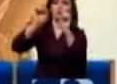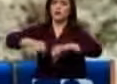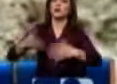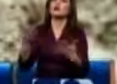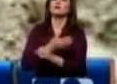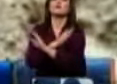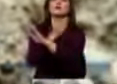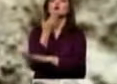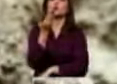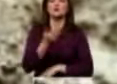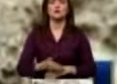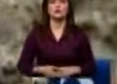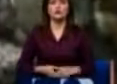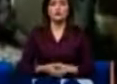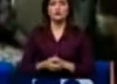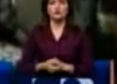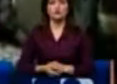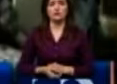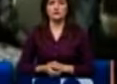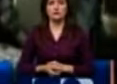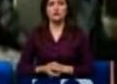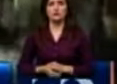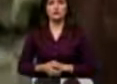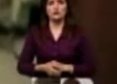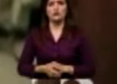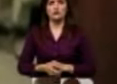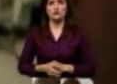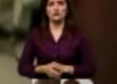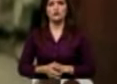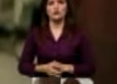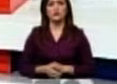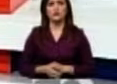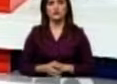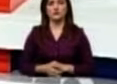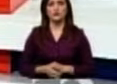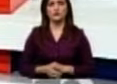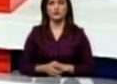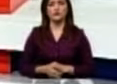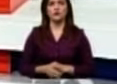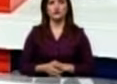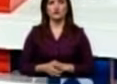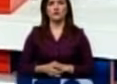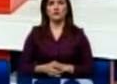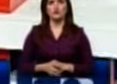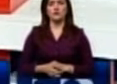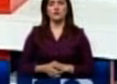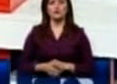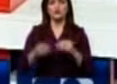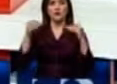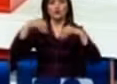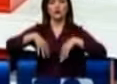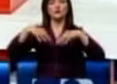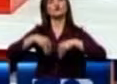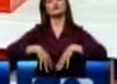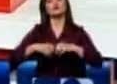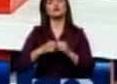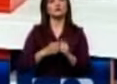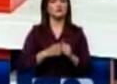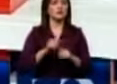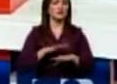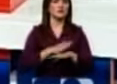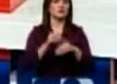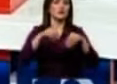ocasionados. En Sangolquí, Cantón Rumiñahui, Nelson Carrera, 24 horas. Y también por efecto de las fuertes lluvias provocaron